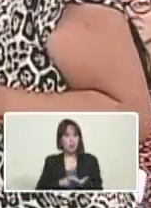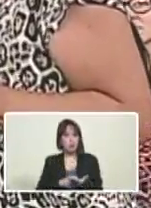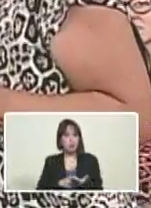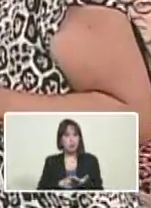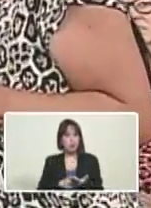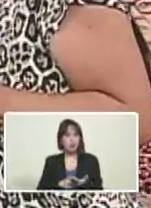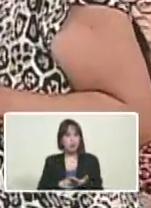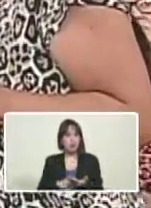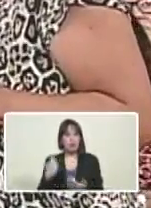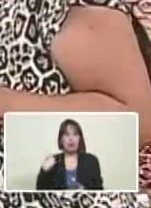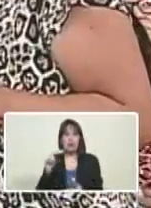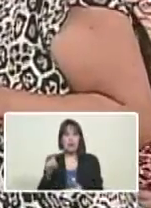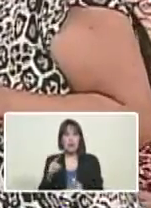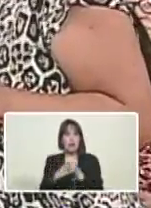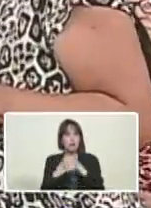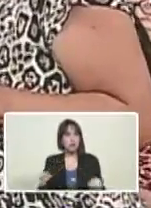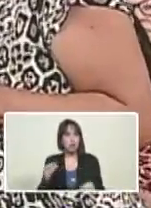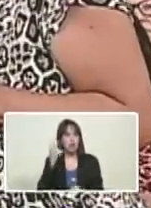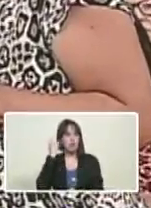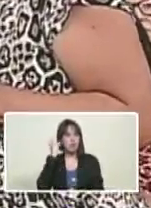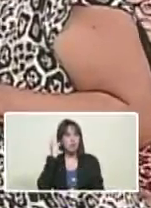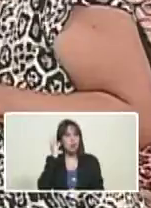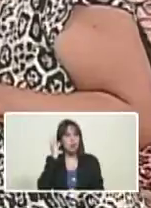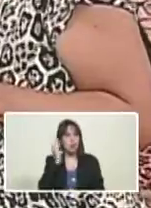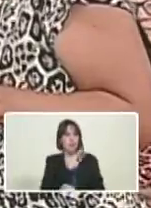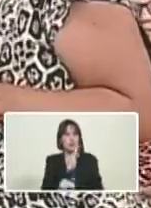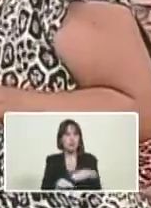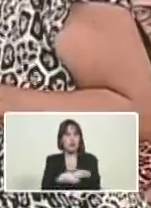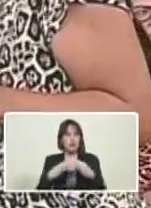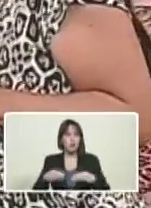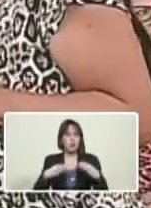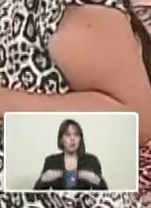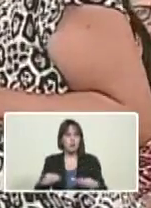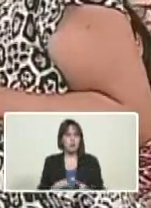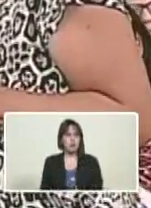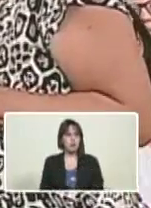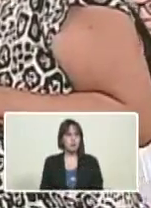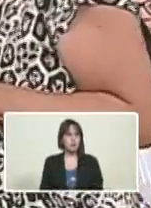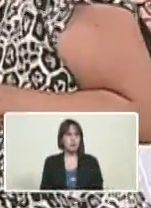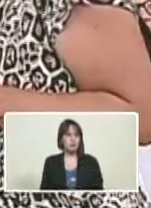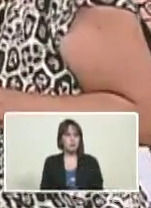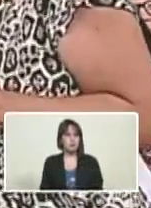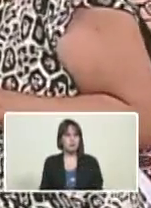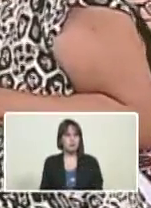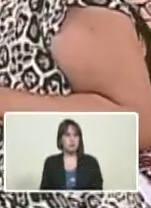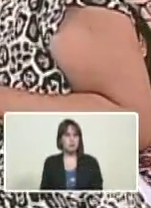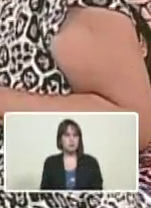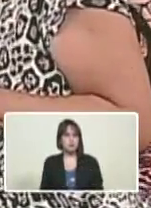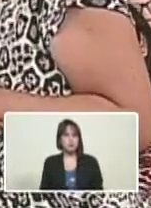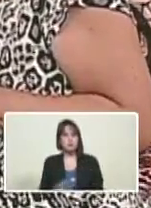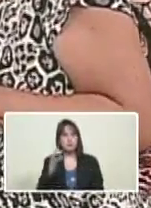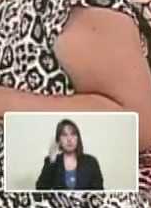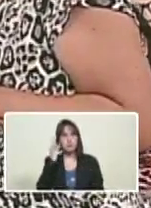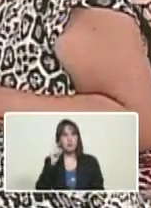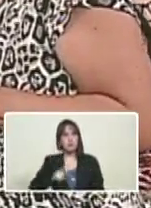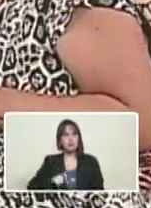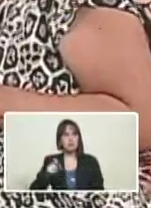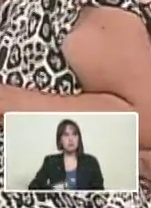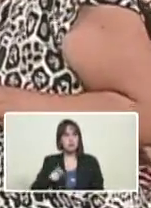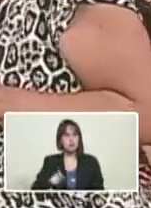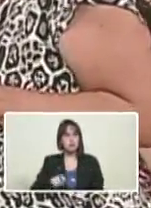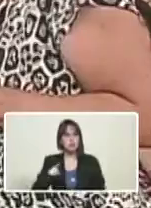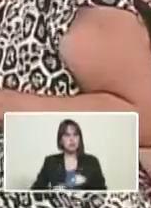que tengan todas las mujeres de este Poder Popular, que son las que van a los hospitales, son las mujeres que necesitan ese parto